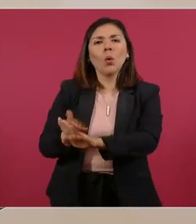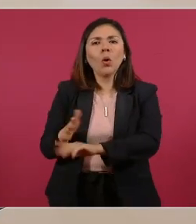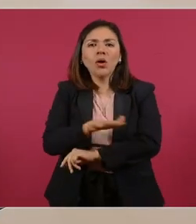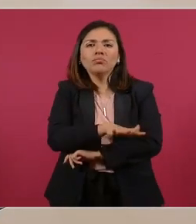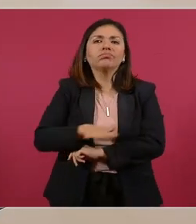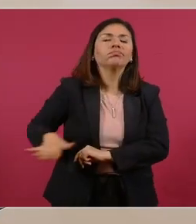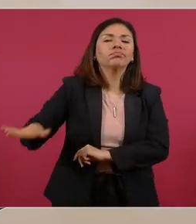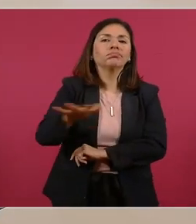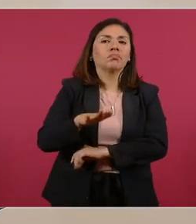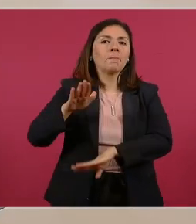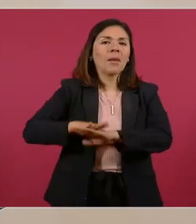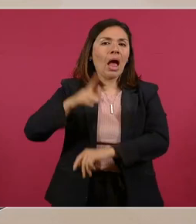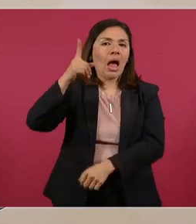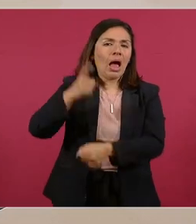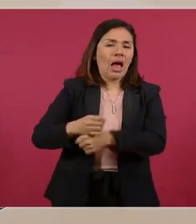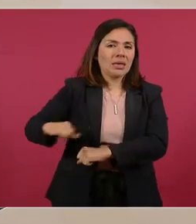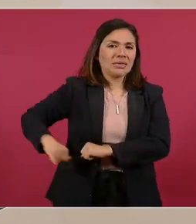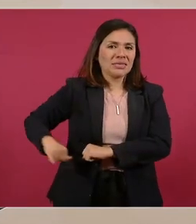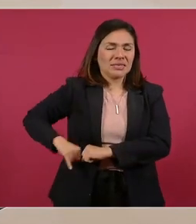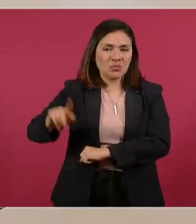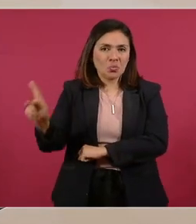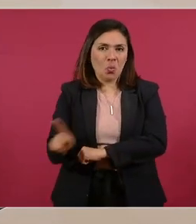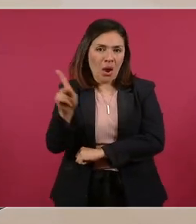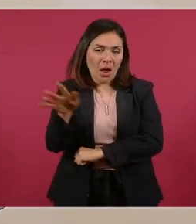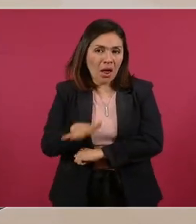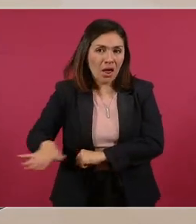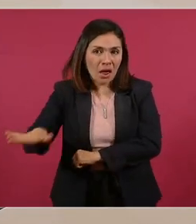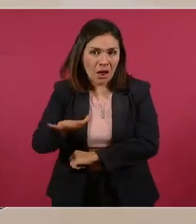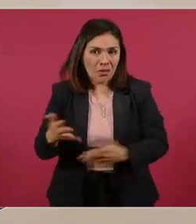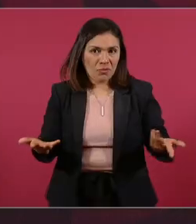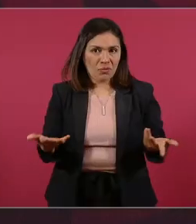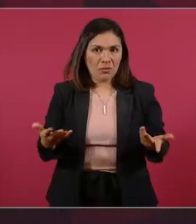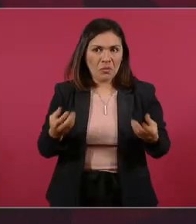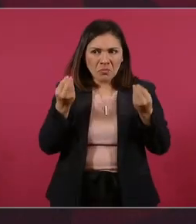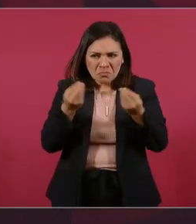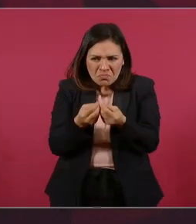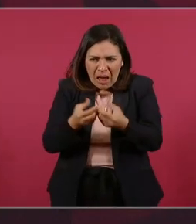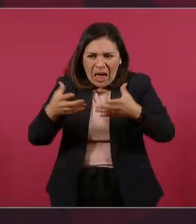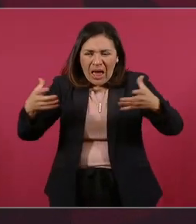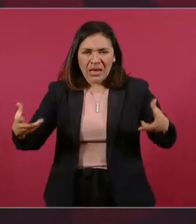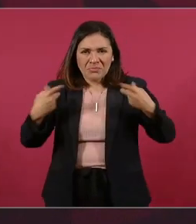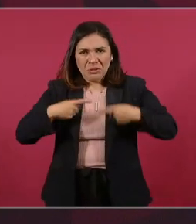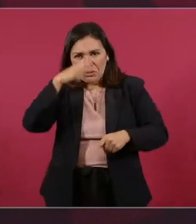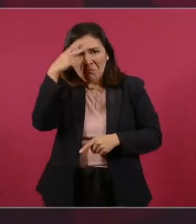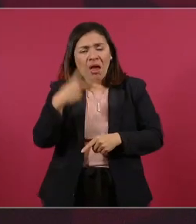de los intereses del pueblo, de la mayoría de los mexicanos.